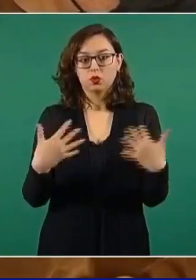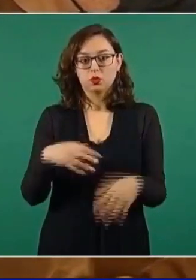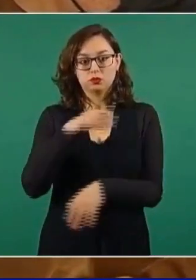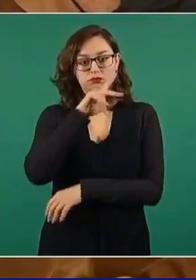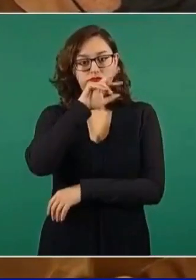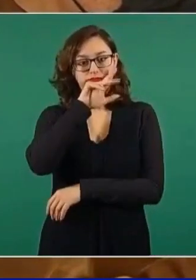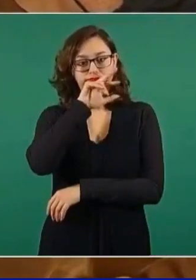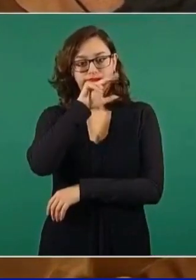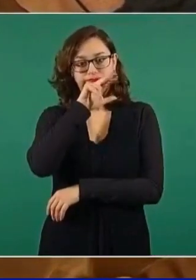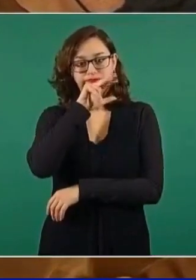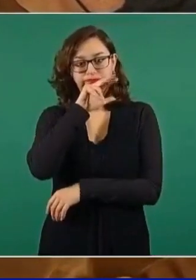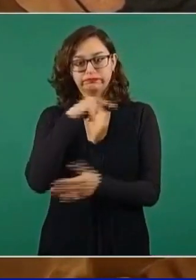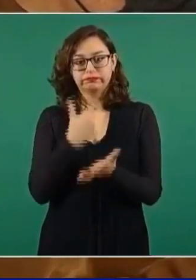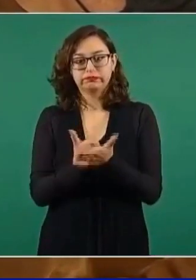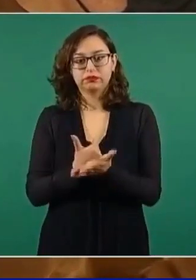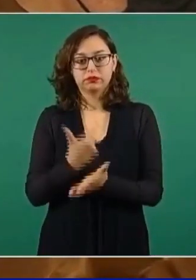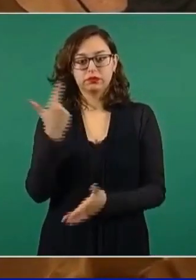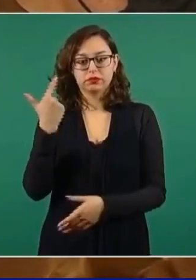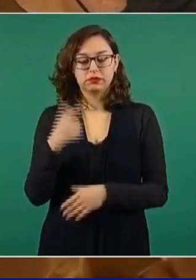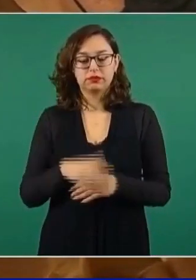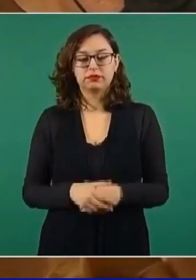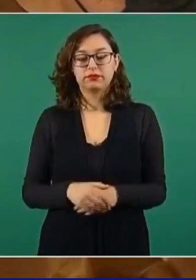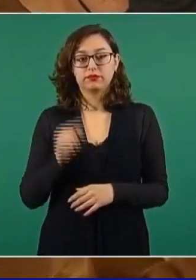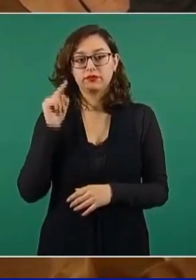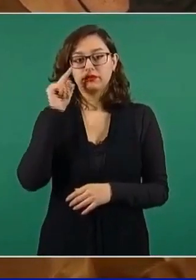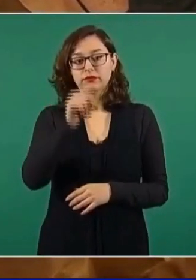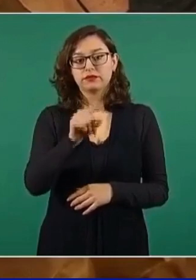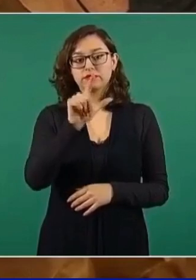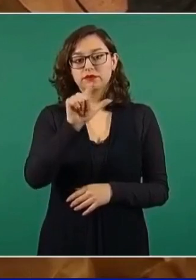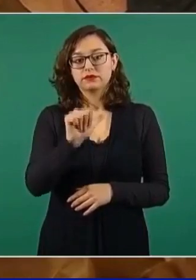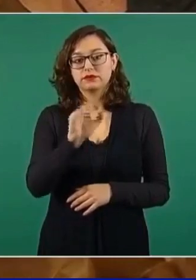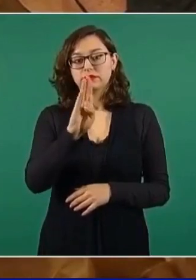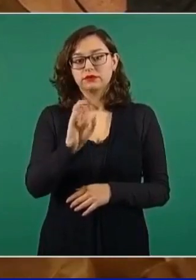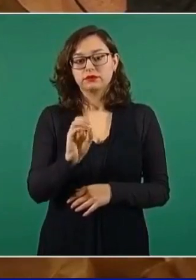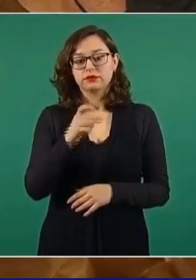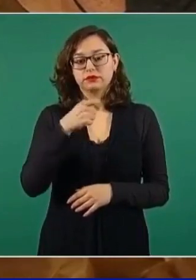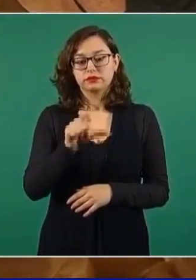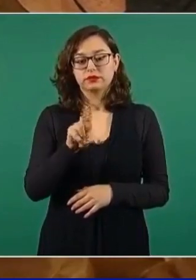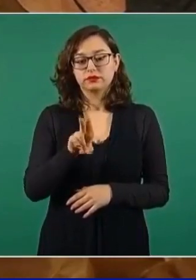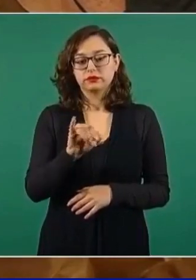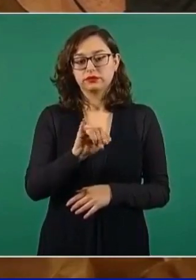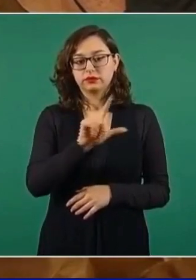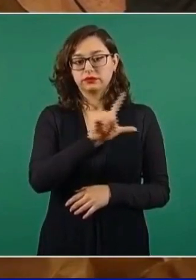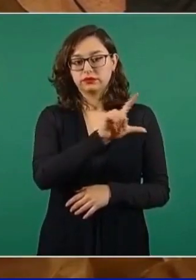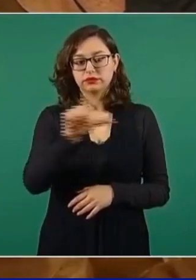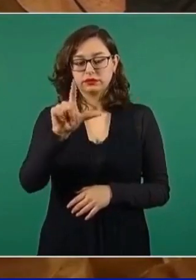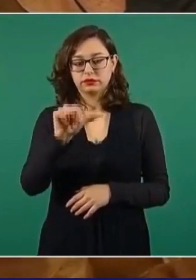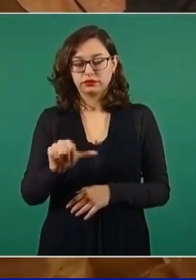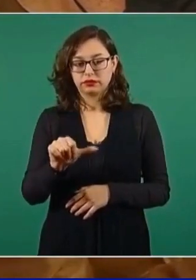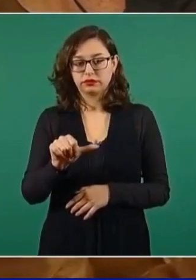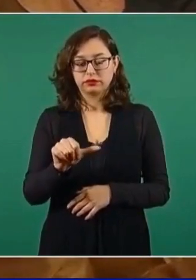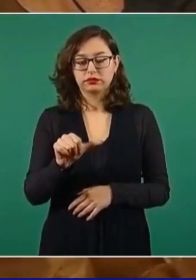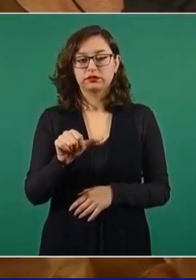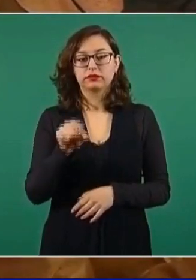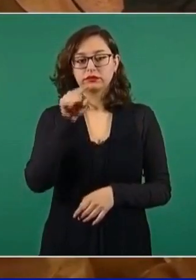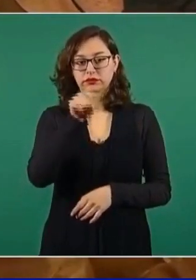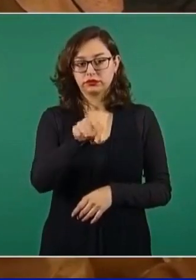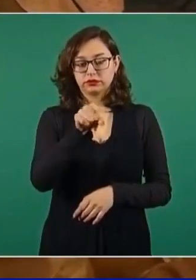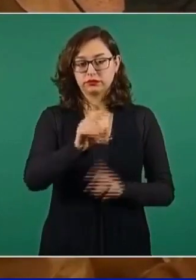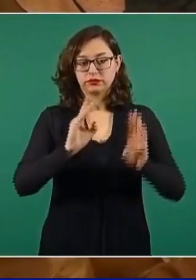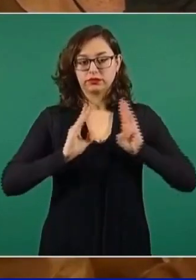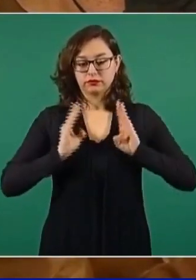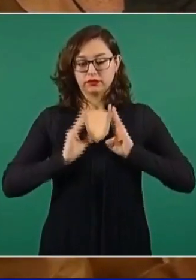ese tiempo, ahí con el asunto de la boquilla, se robaron 6 lanzadores